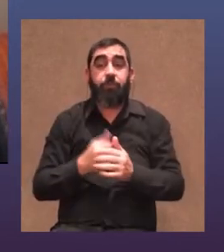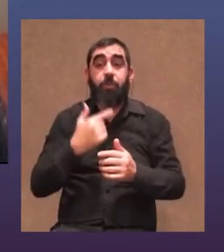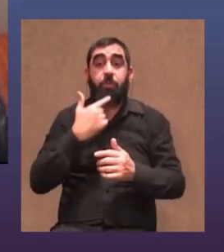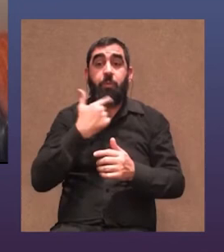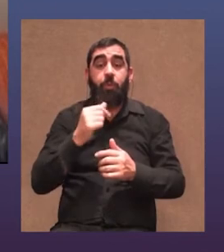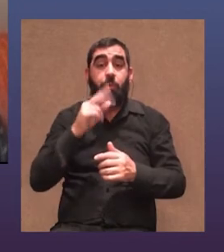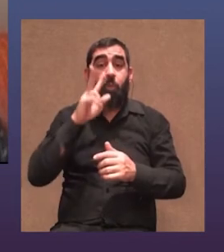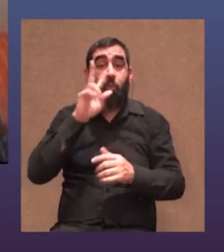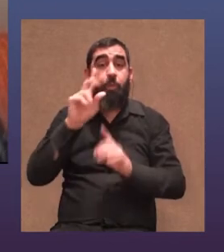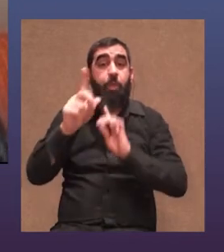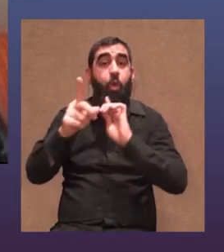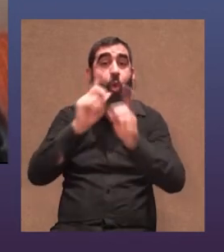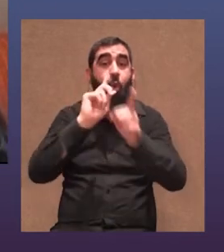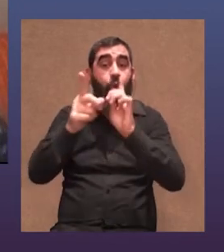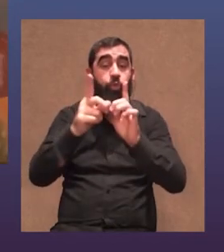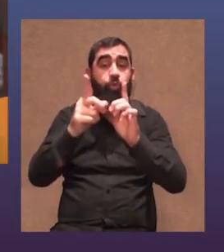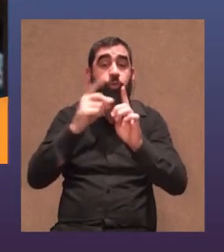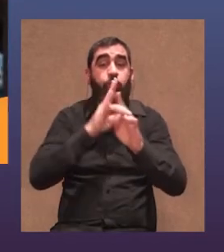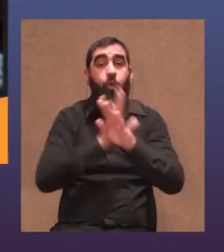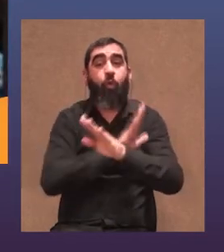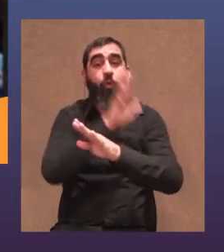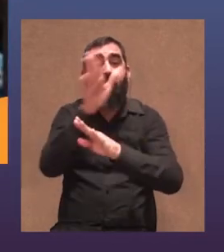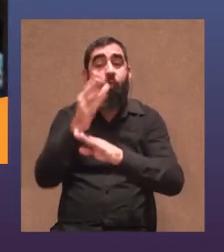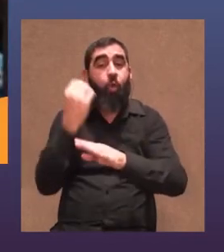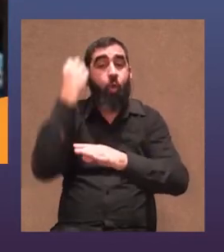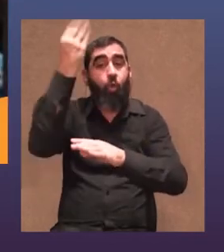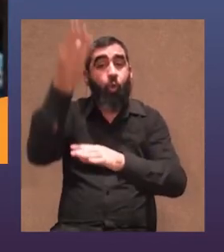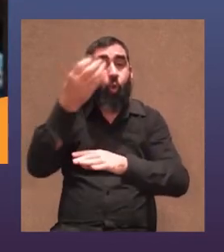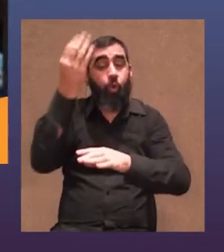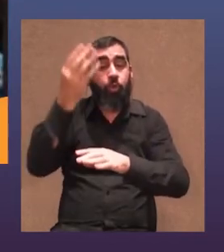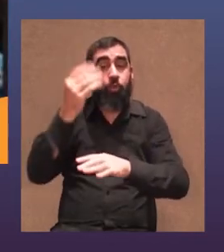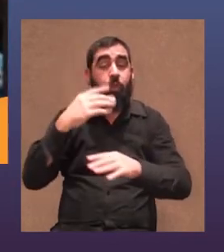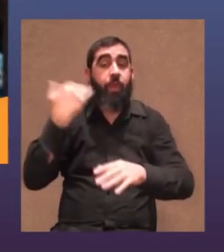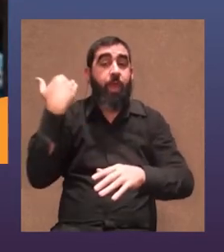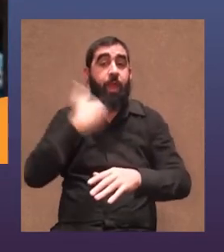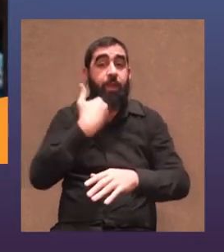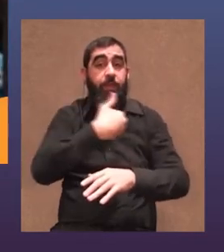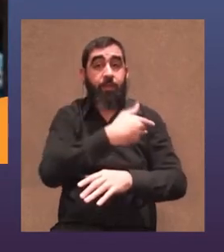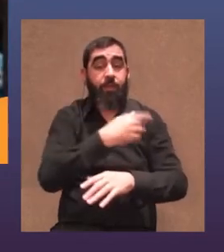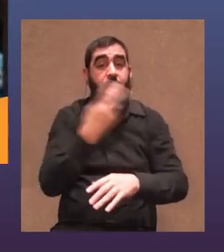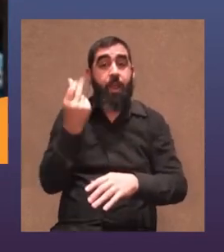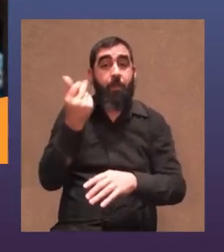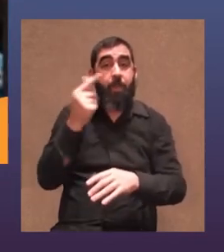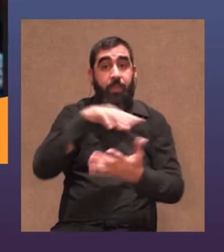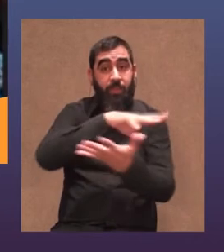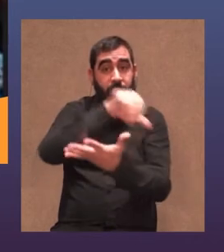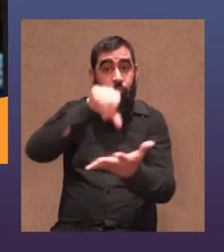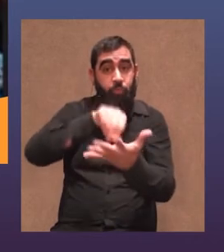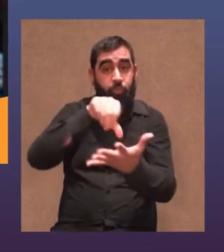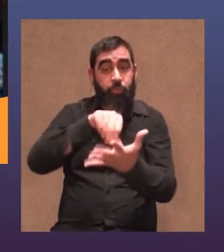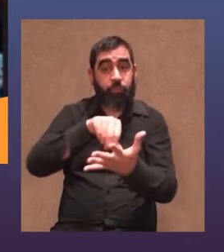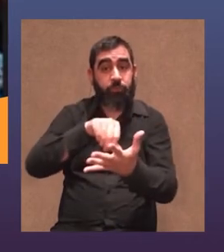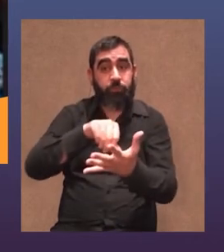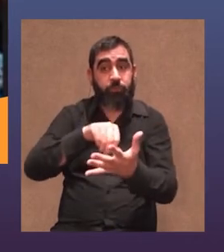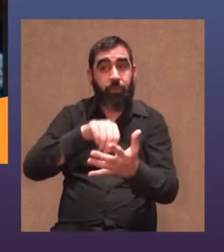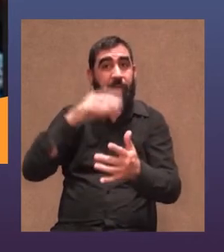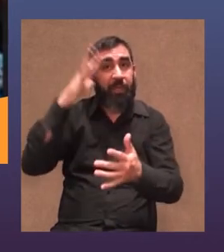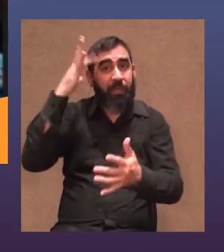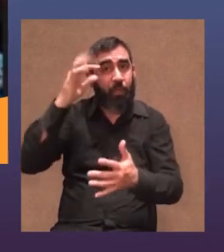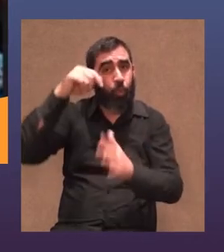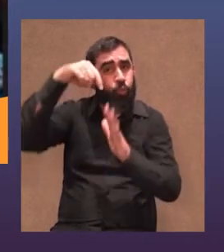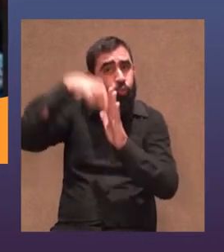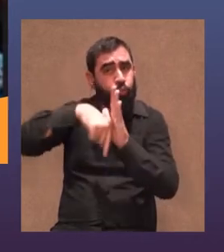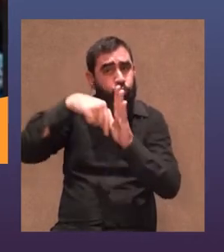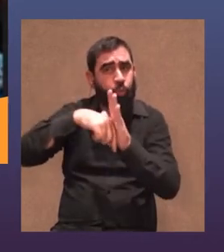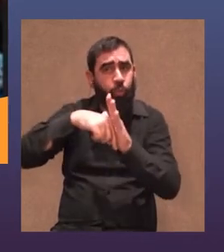el 2011 fui a un congreso de flautas en Argentina que se hizo en La Plata, y que yo sepa, acá en el Cono Sur fue